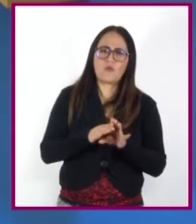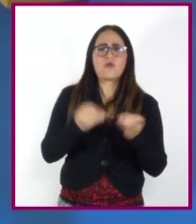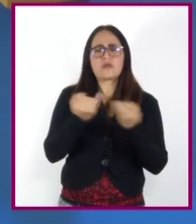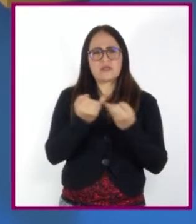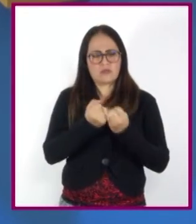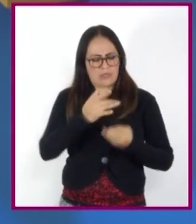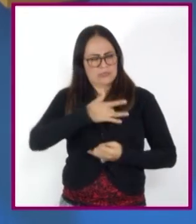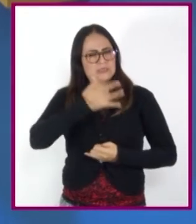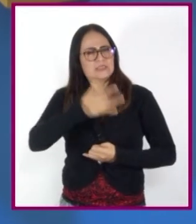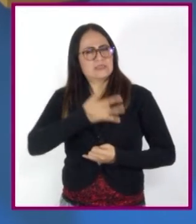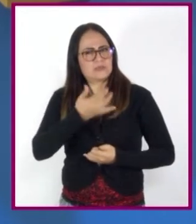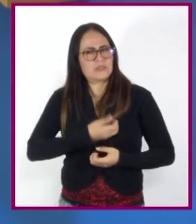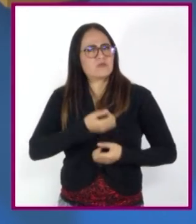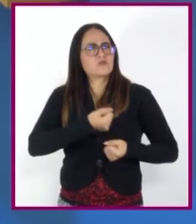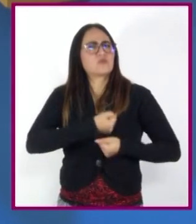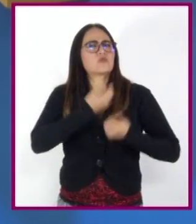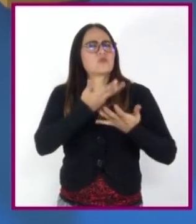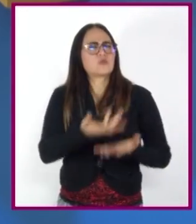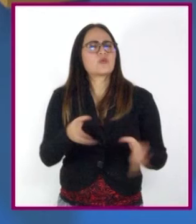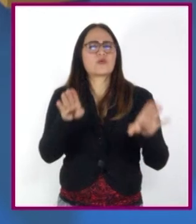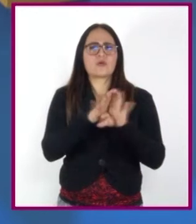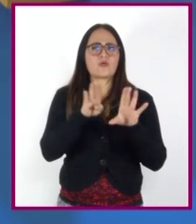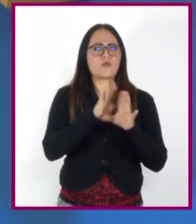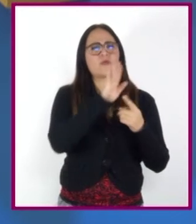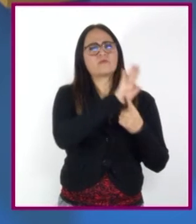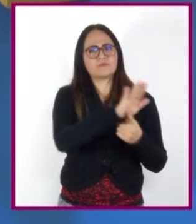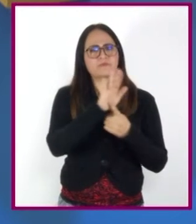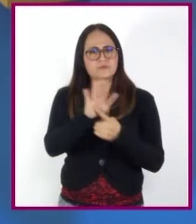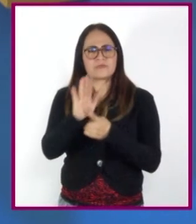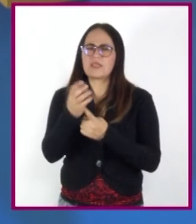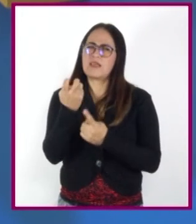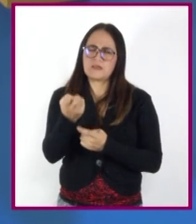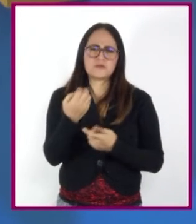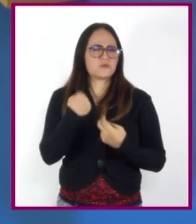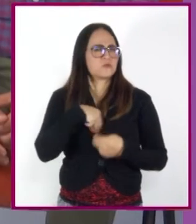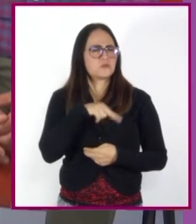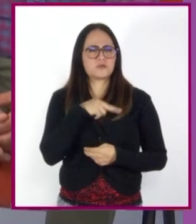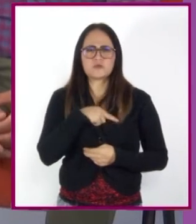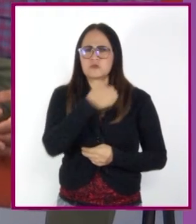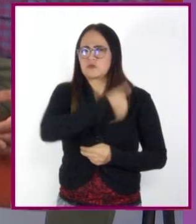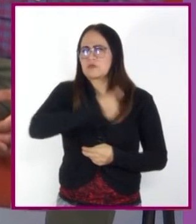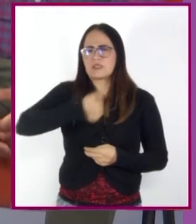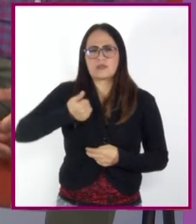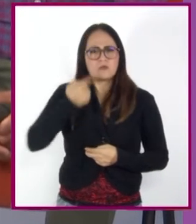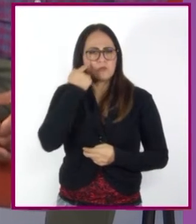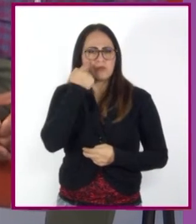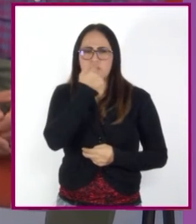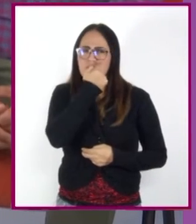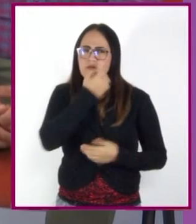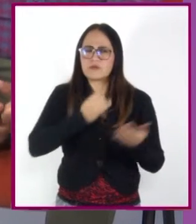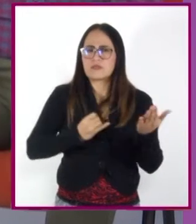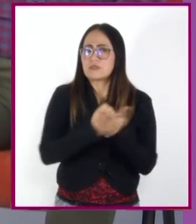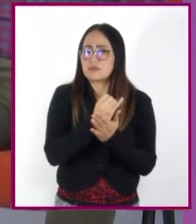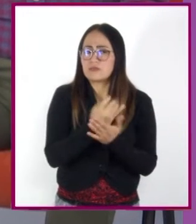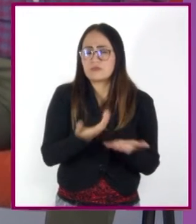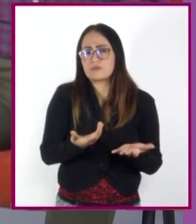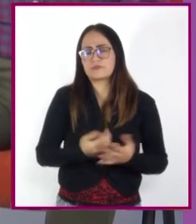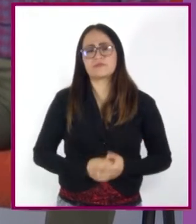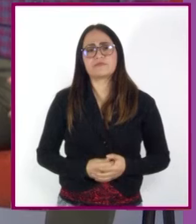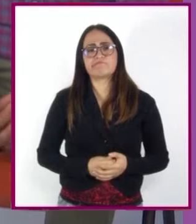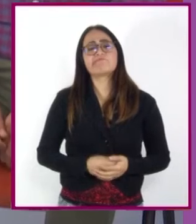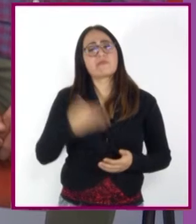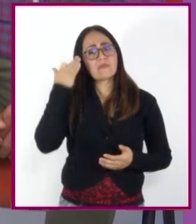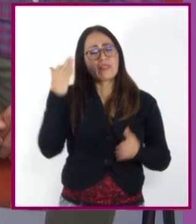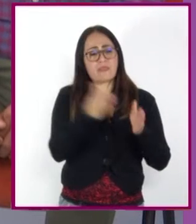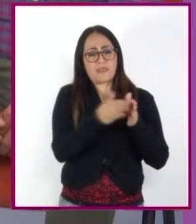sentimientos hacia las y los demás es una de las formas de vivir nuestra sexualidad. Si de por sí la adolescencia representa